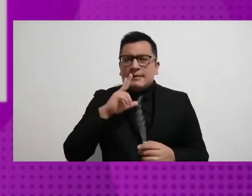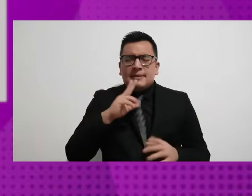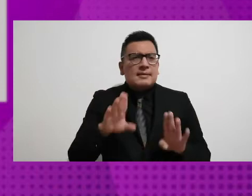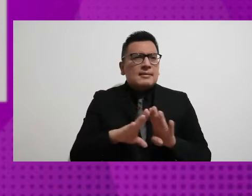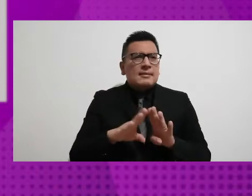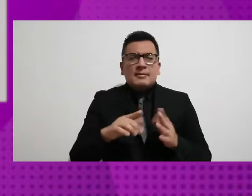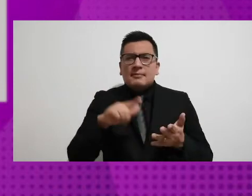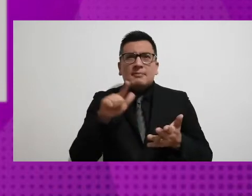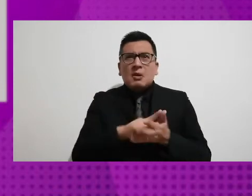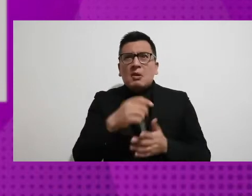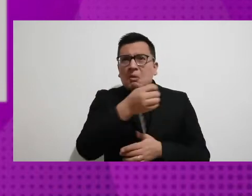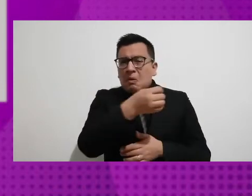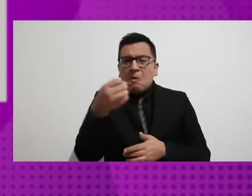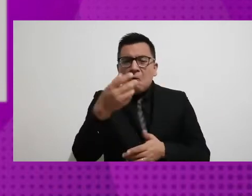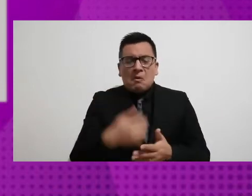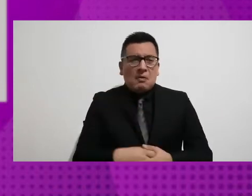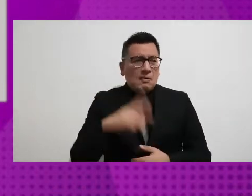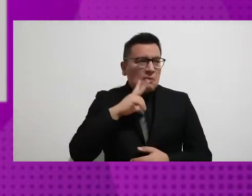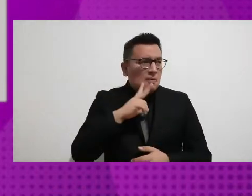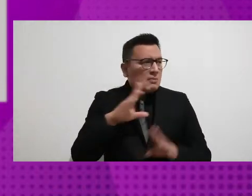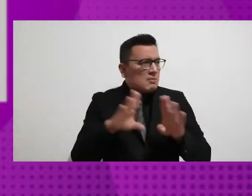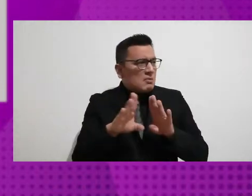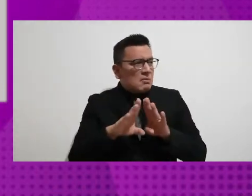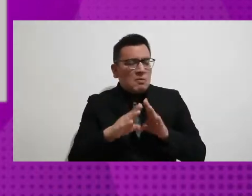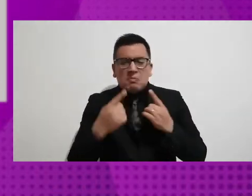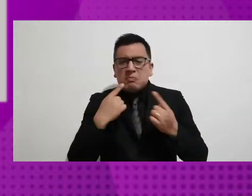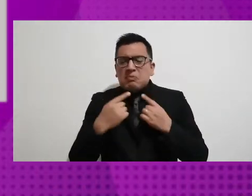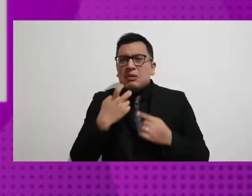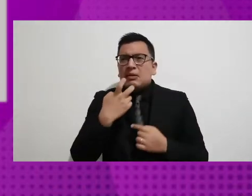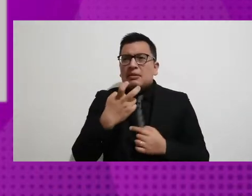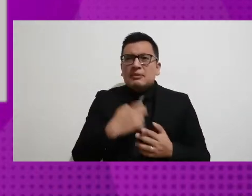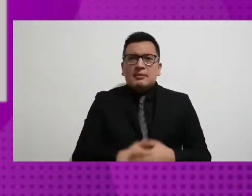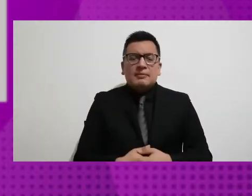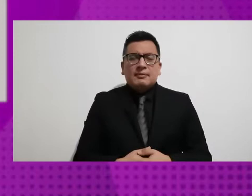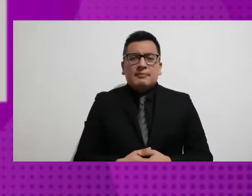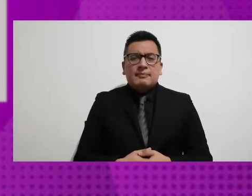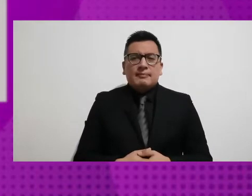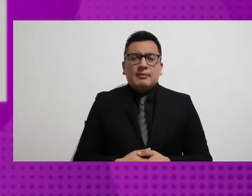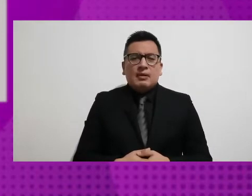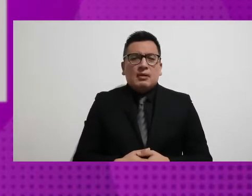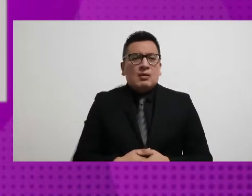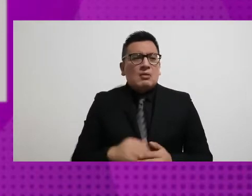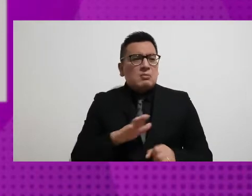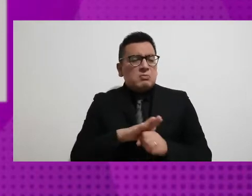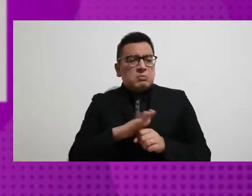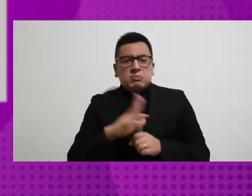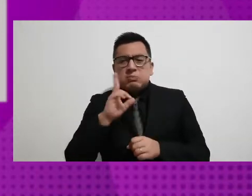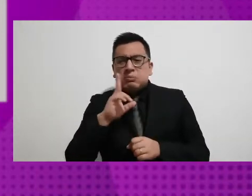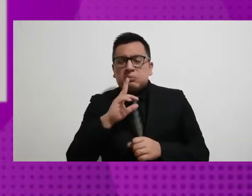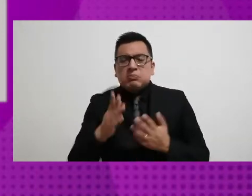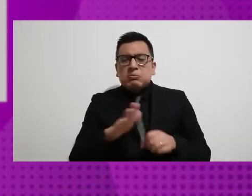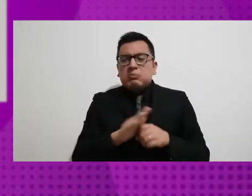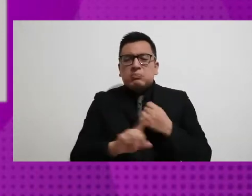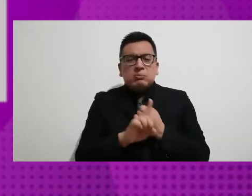ingeniería constitucional. ¿Esto qué quiere decir? ¿Cómo están interactuando esas entidades en la federación? ¿Cuáles sean